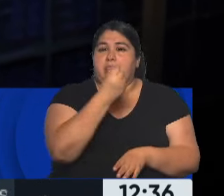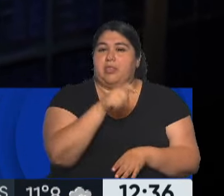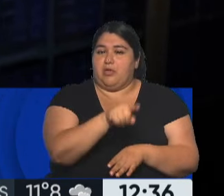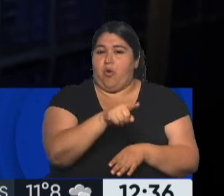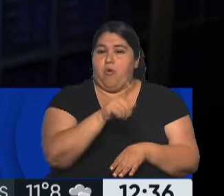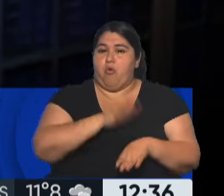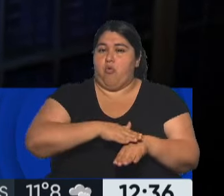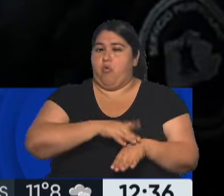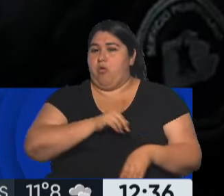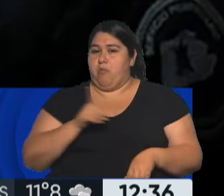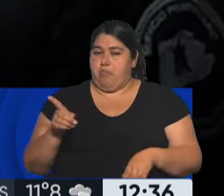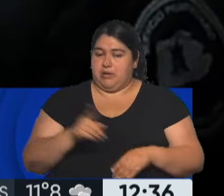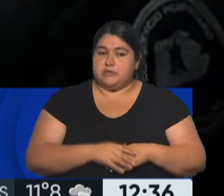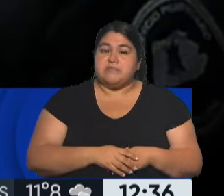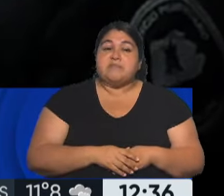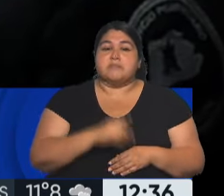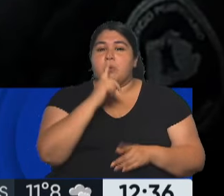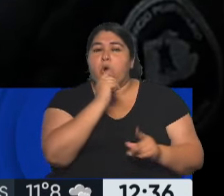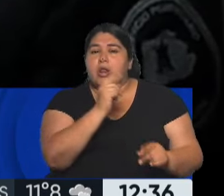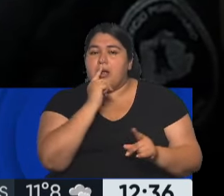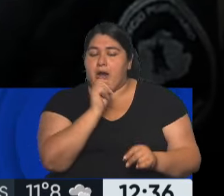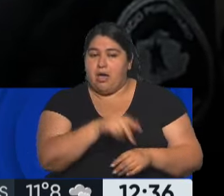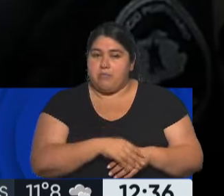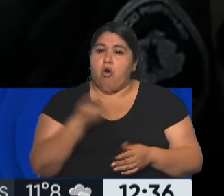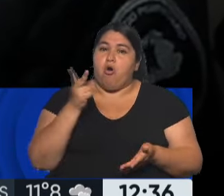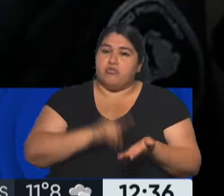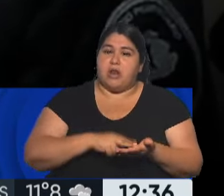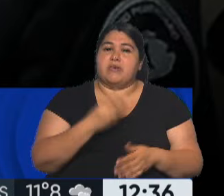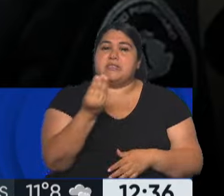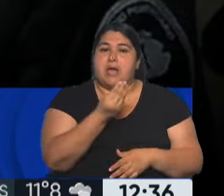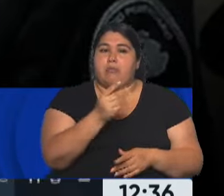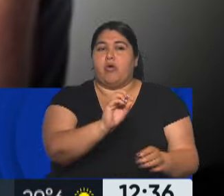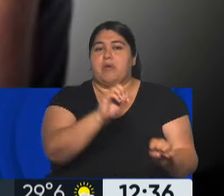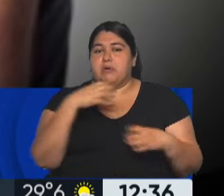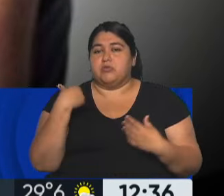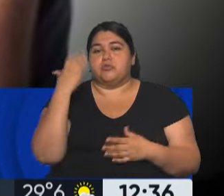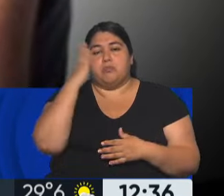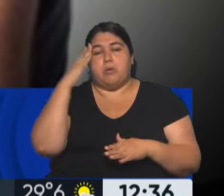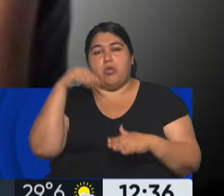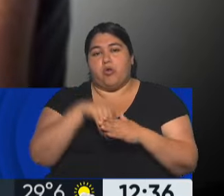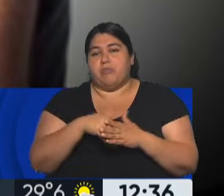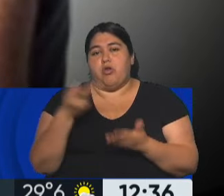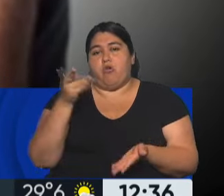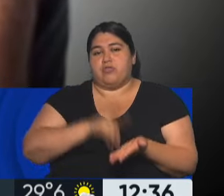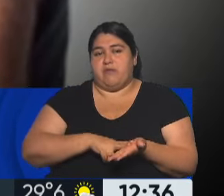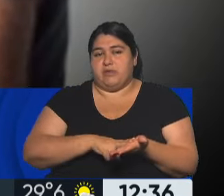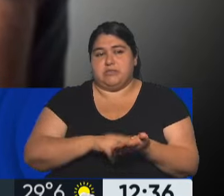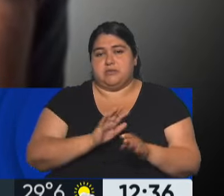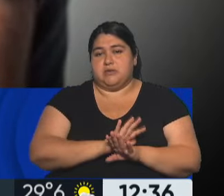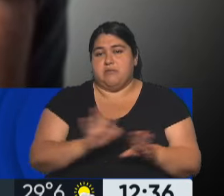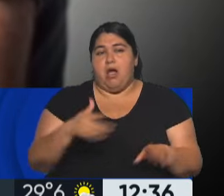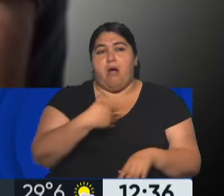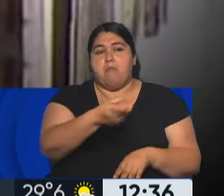Allí le recriminaba: "Otro sábado que me dejaste solo, me voy a acostar una vez más, ya no me vas a